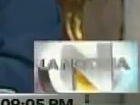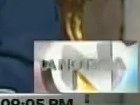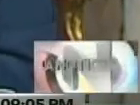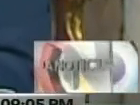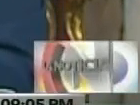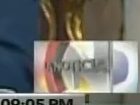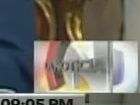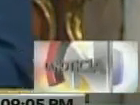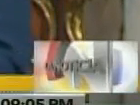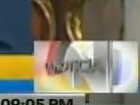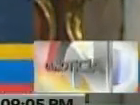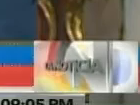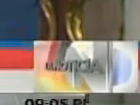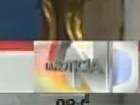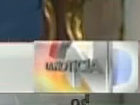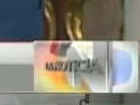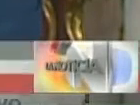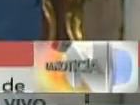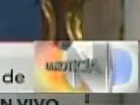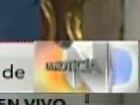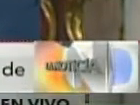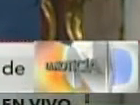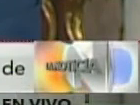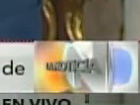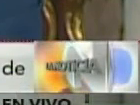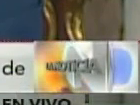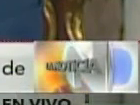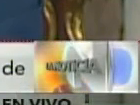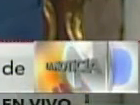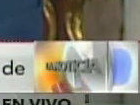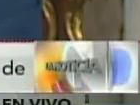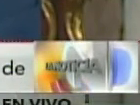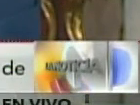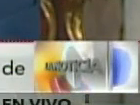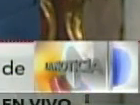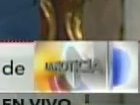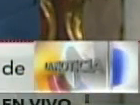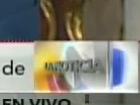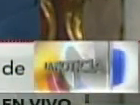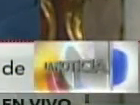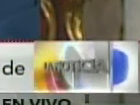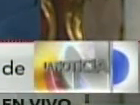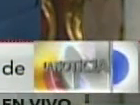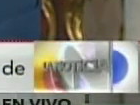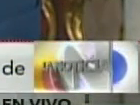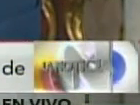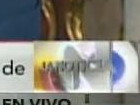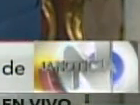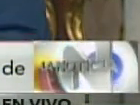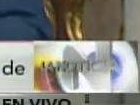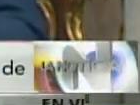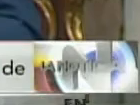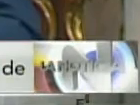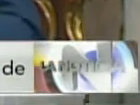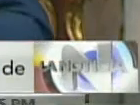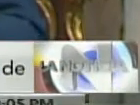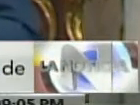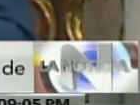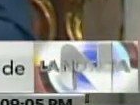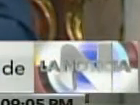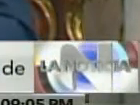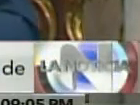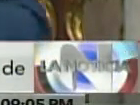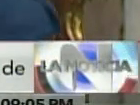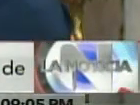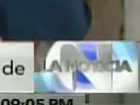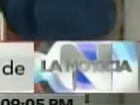¿verdad? En cosa fuera de lo normal, pero es mágica, ¿no? Que usted agarre una semilla y en algo que